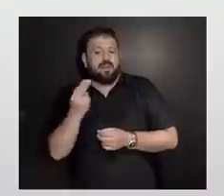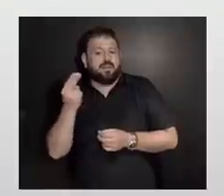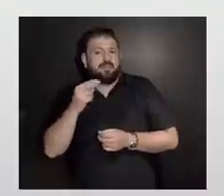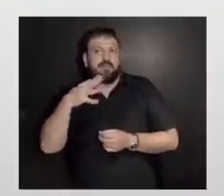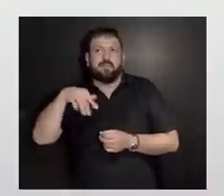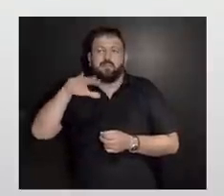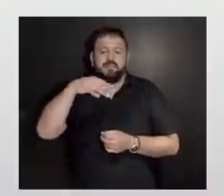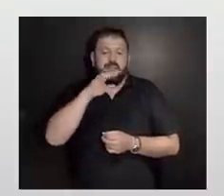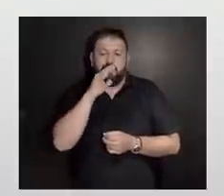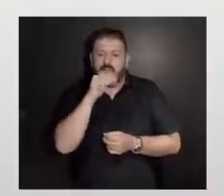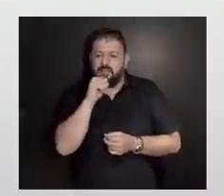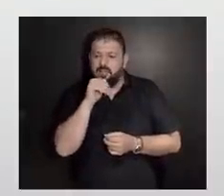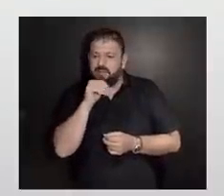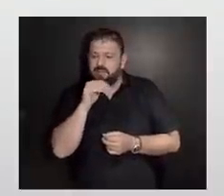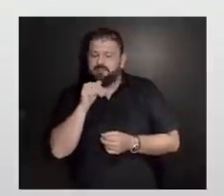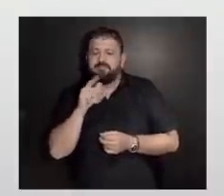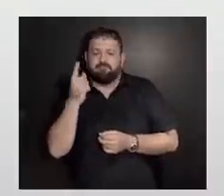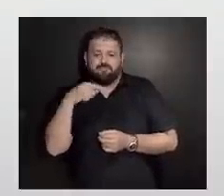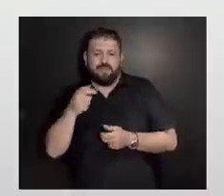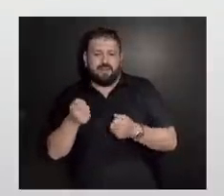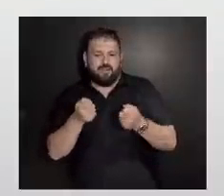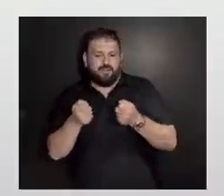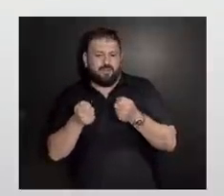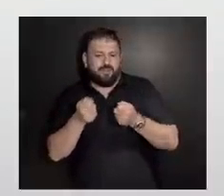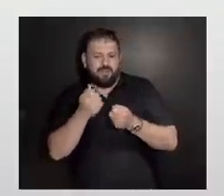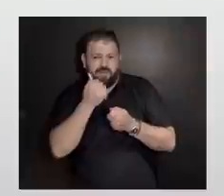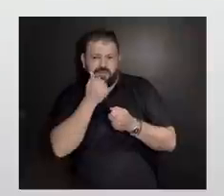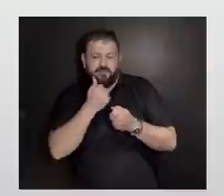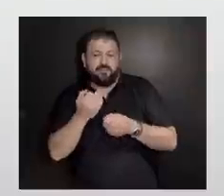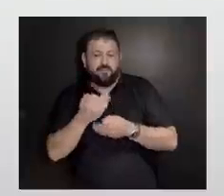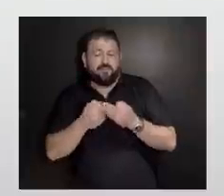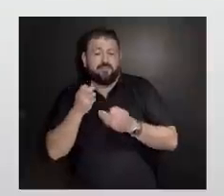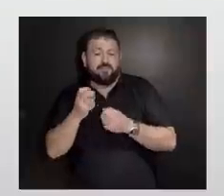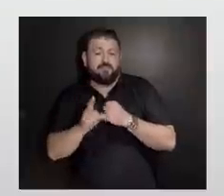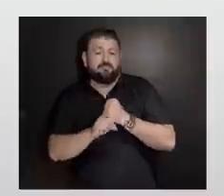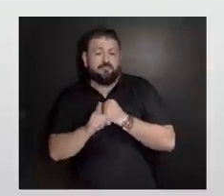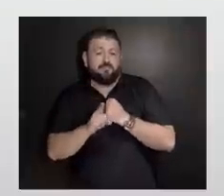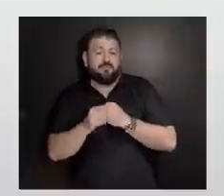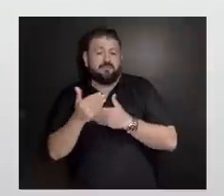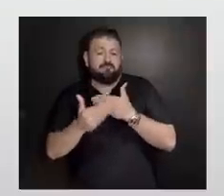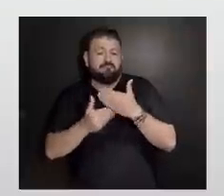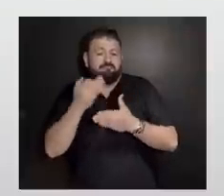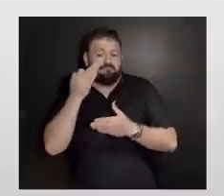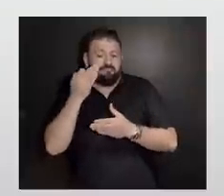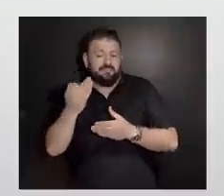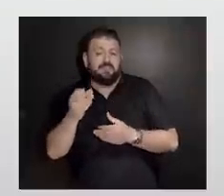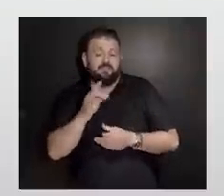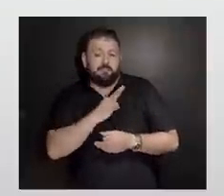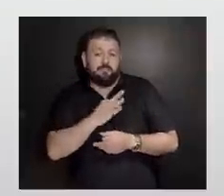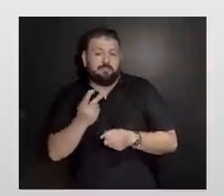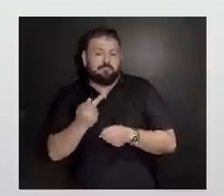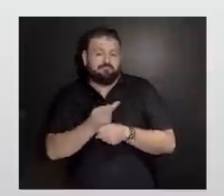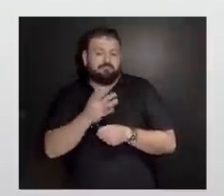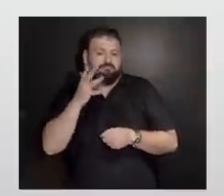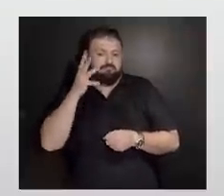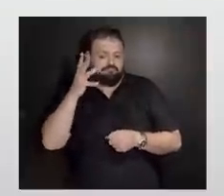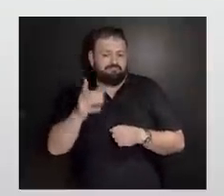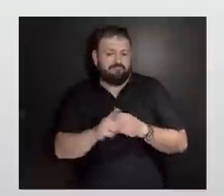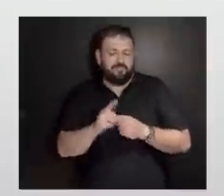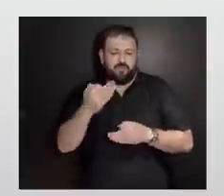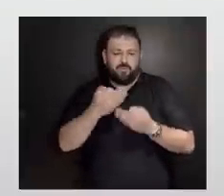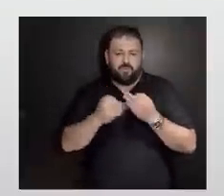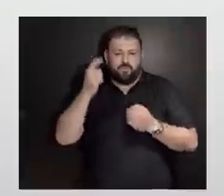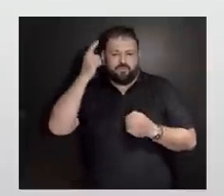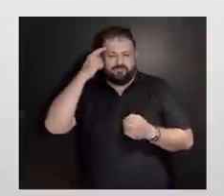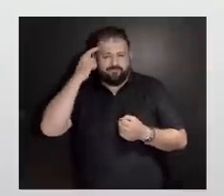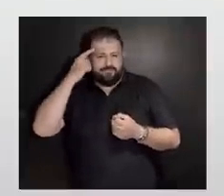energía. El problema es que estos componentes a largo plazo suelen ser tóxicos para nuestro cerebro y pueden generar